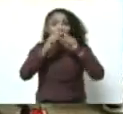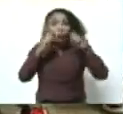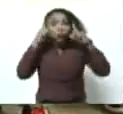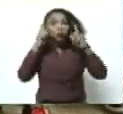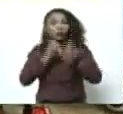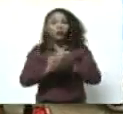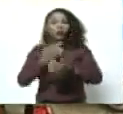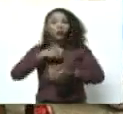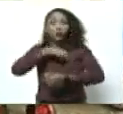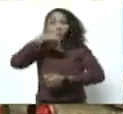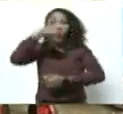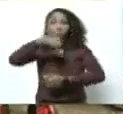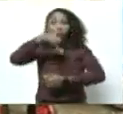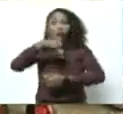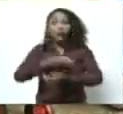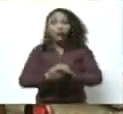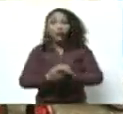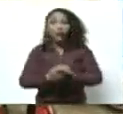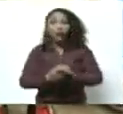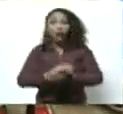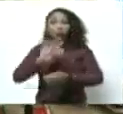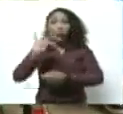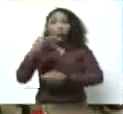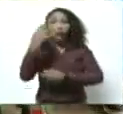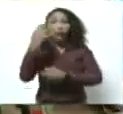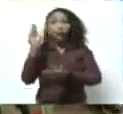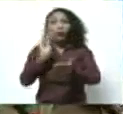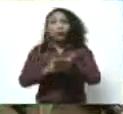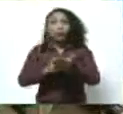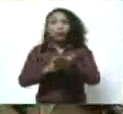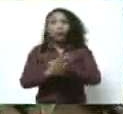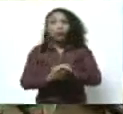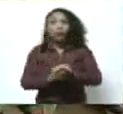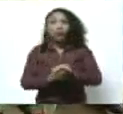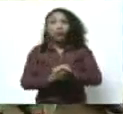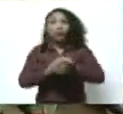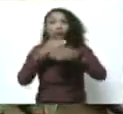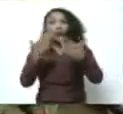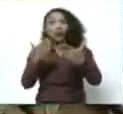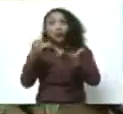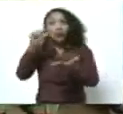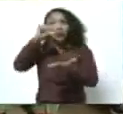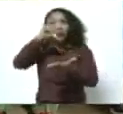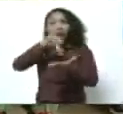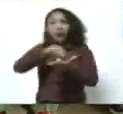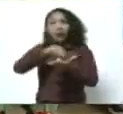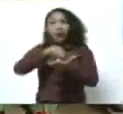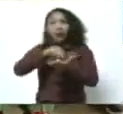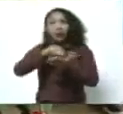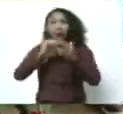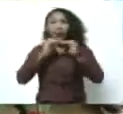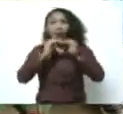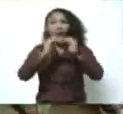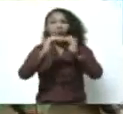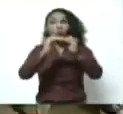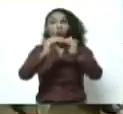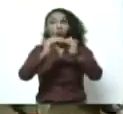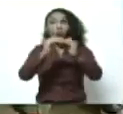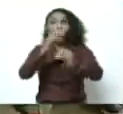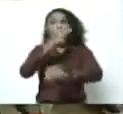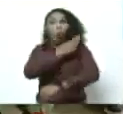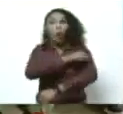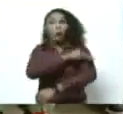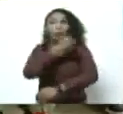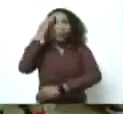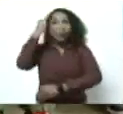hoy por cuarta vez en la sede, en el patio del Hospital